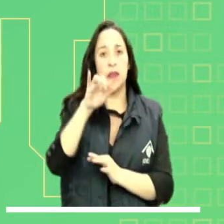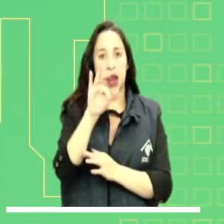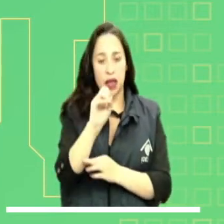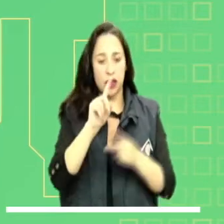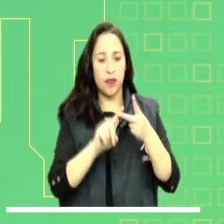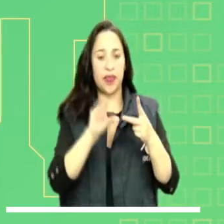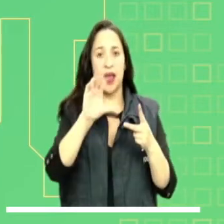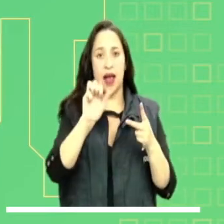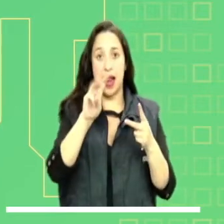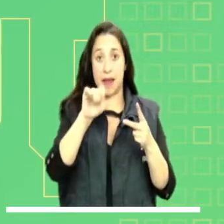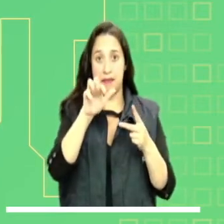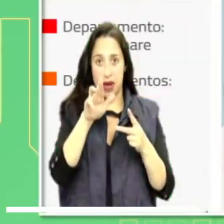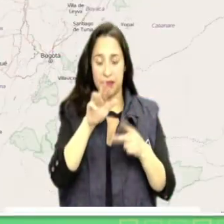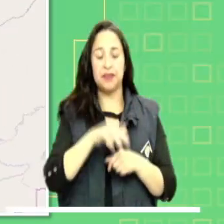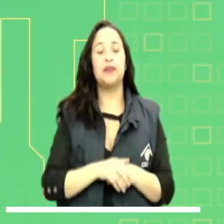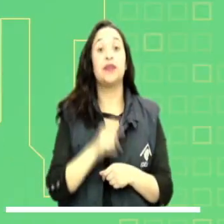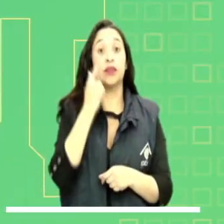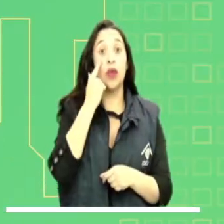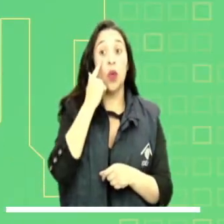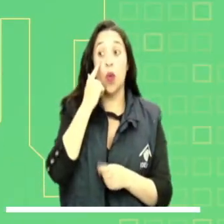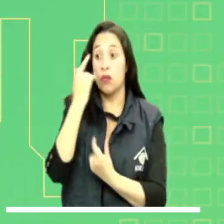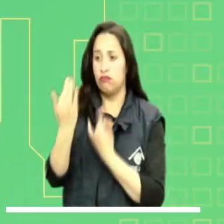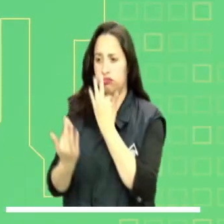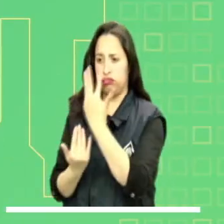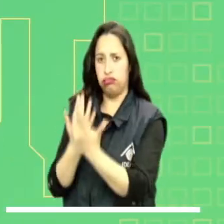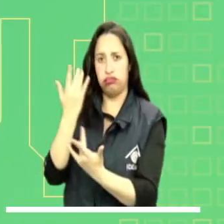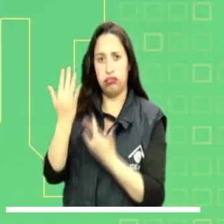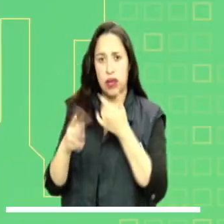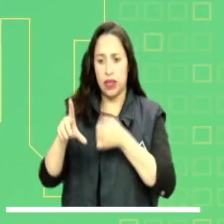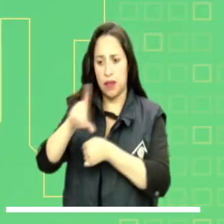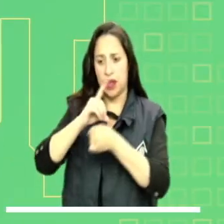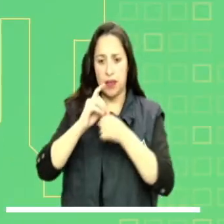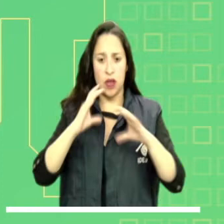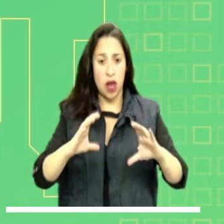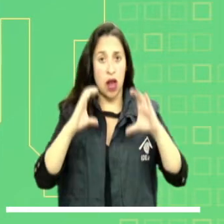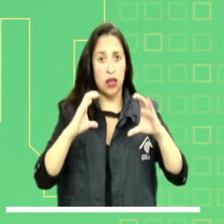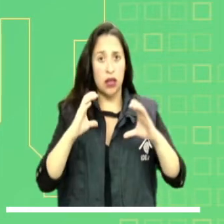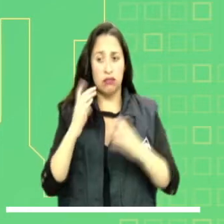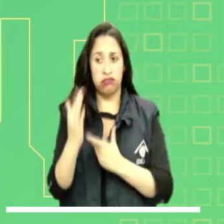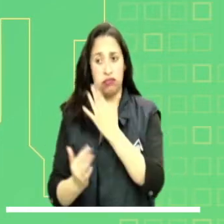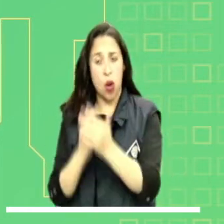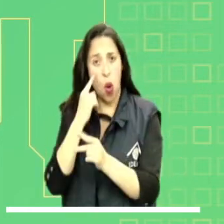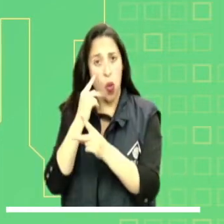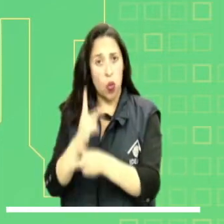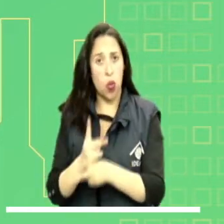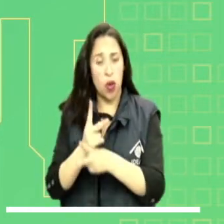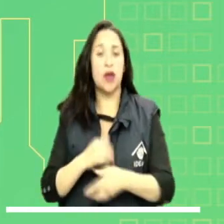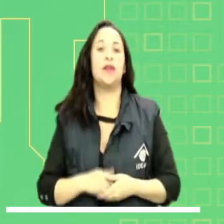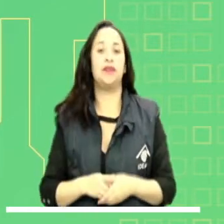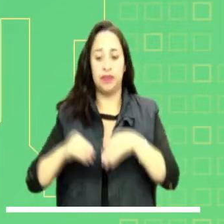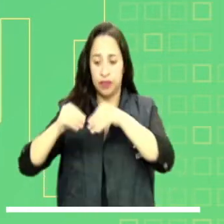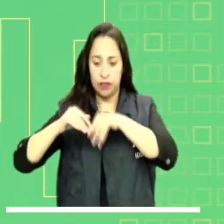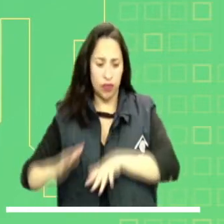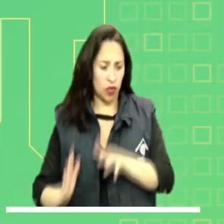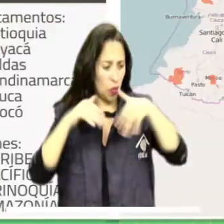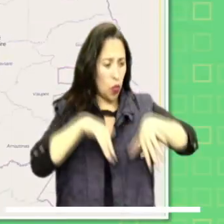Magdalena, entre El Plato y Calamar. Hay gran probabilidad de incendios forestales en el departamento de